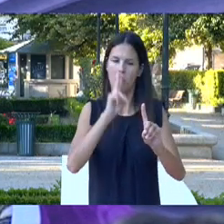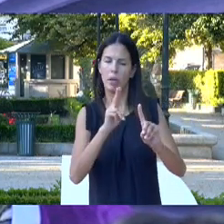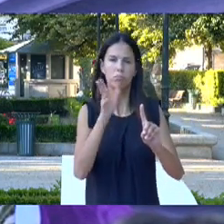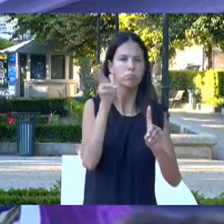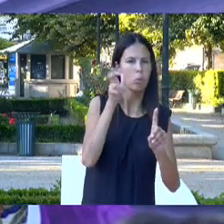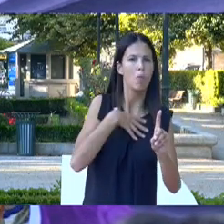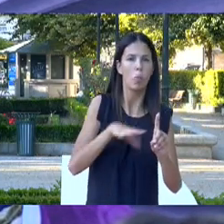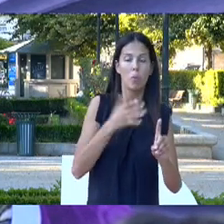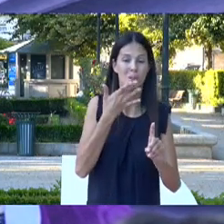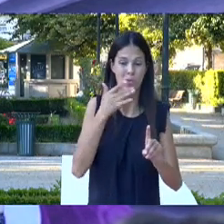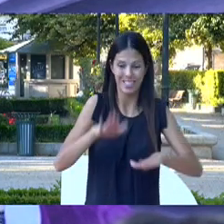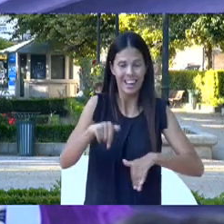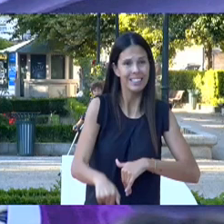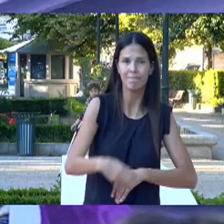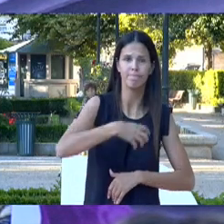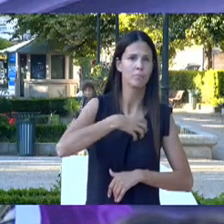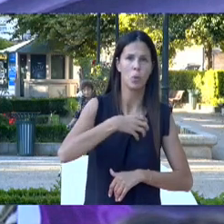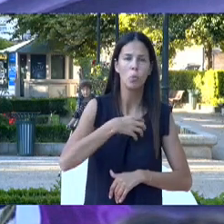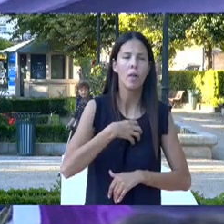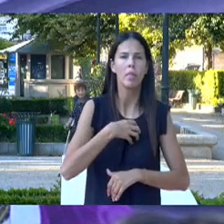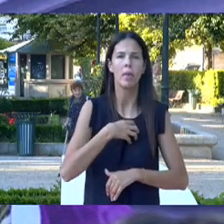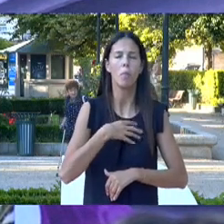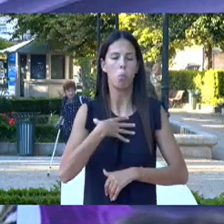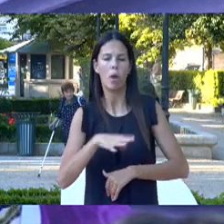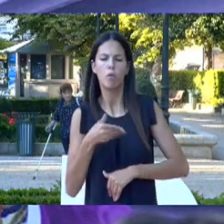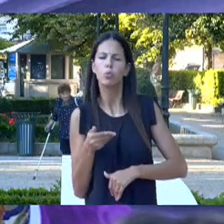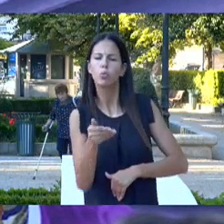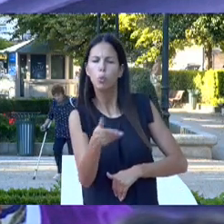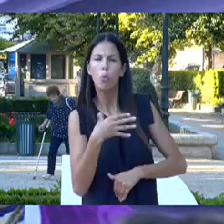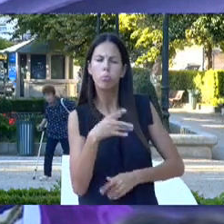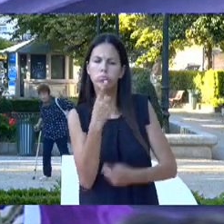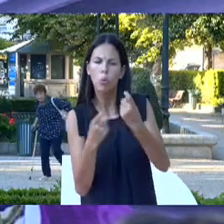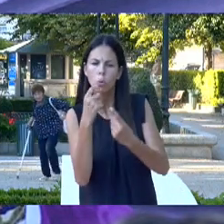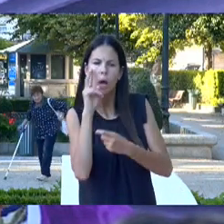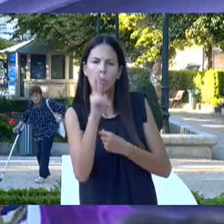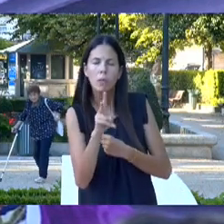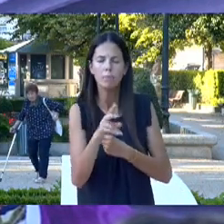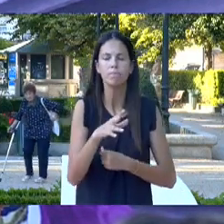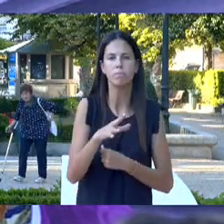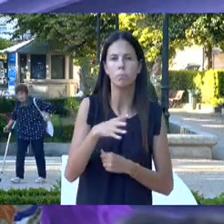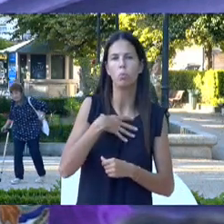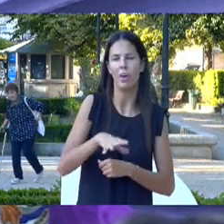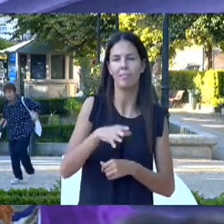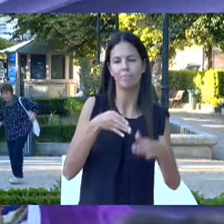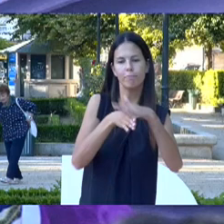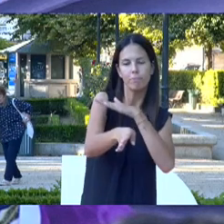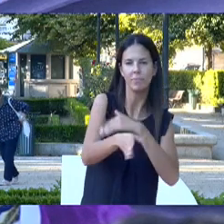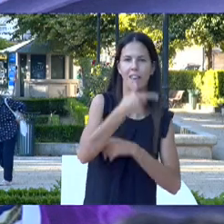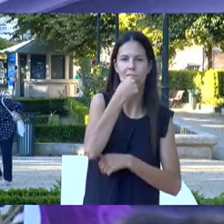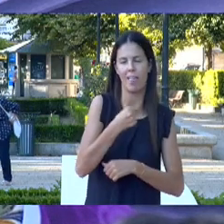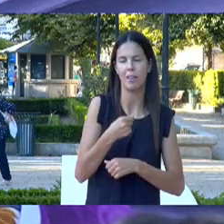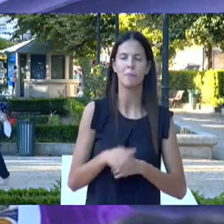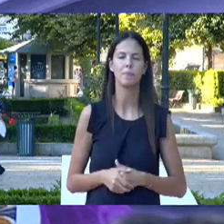quen hoxe non pode estar aquí, para quen no futuro queira consultalo, creo que vai a ser un bo